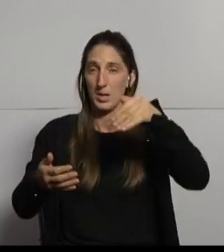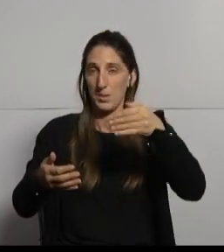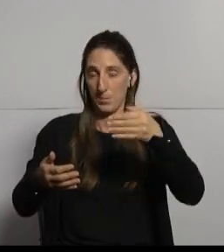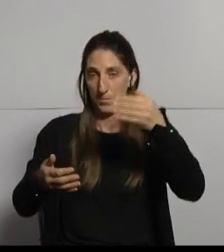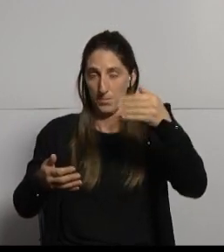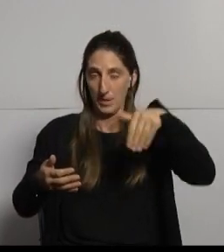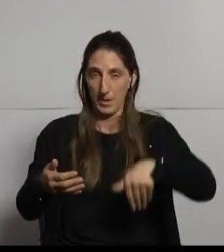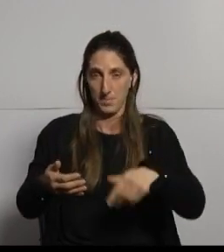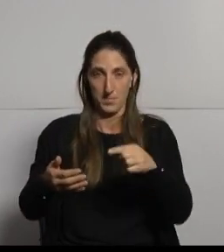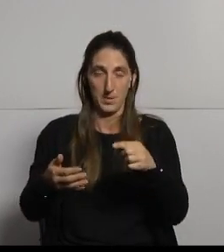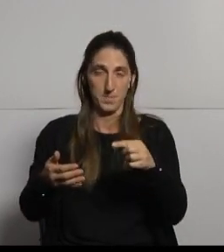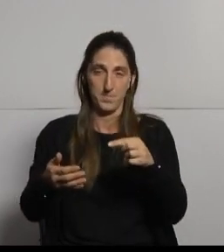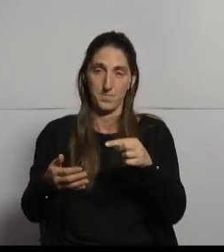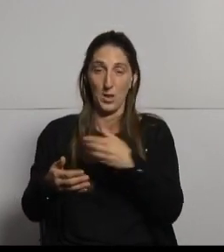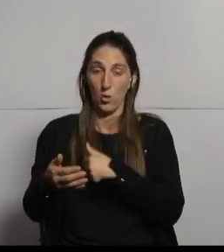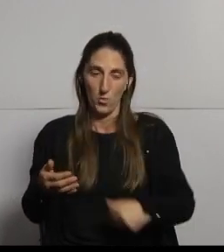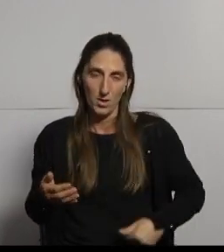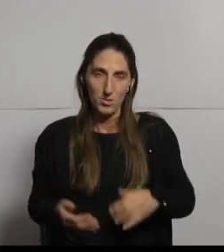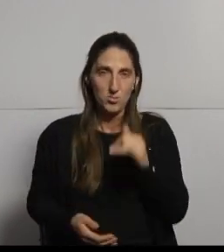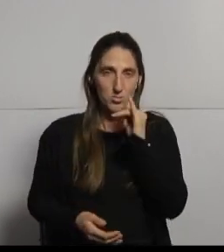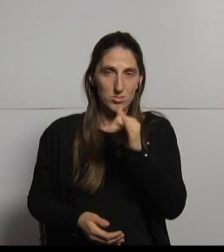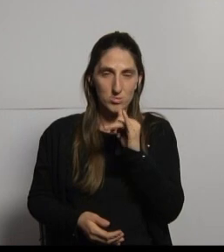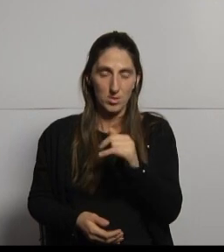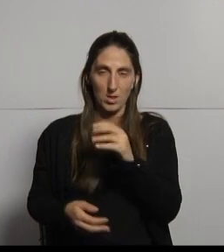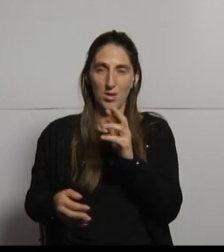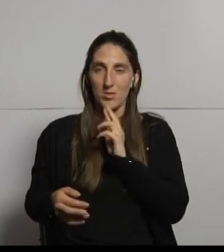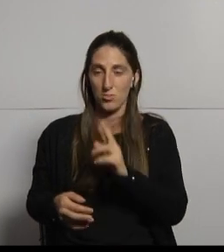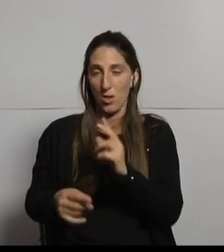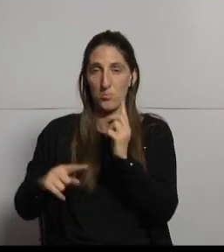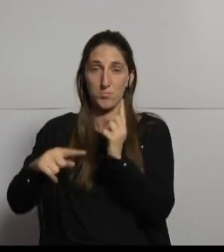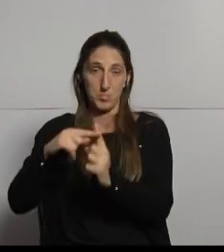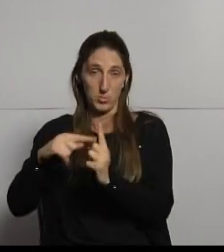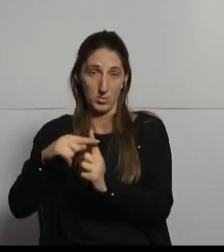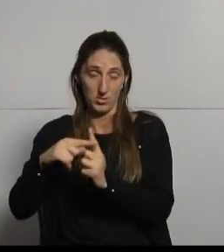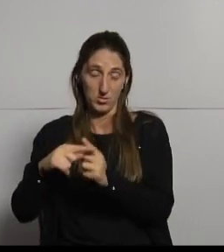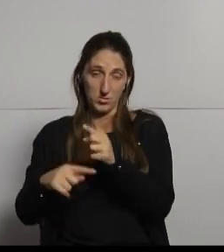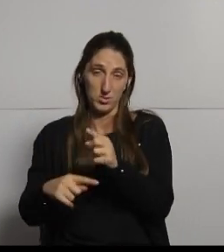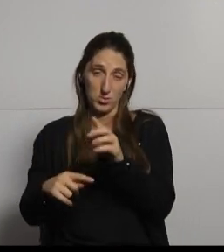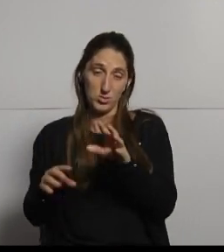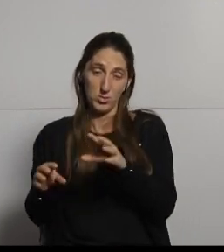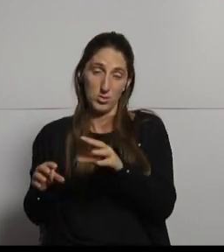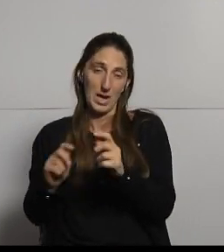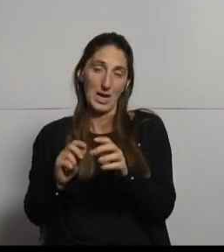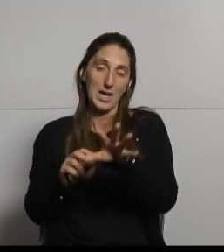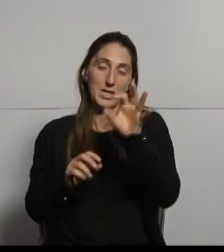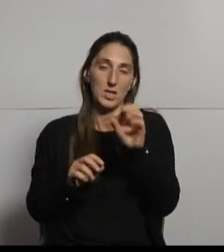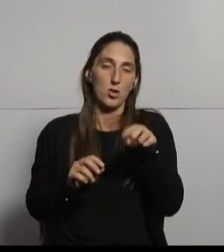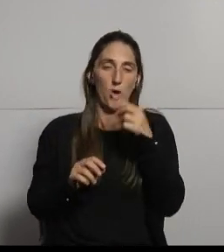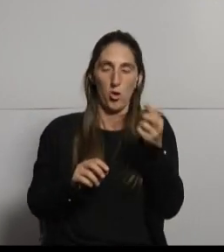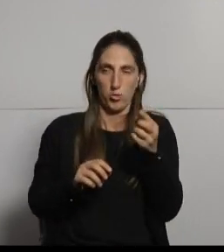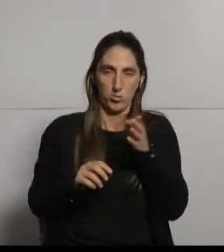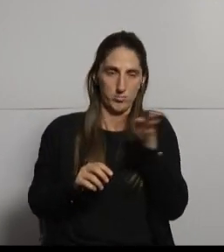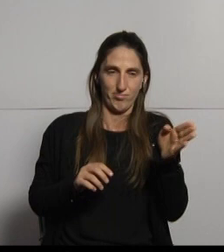y global, es que los gobiernos que sí han tenido resultados satisfactorios han optado por otro enfoque, no es el enfoque que les